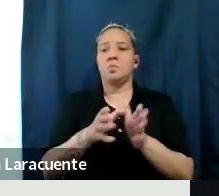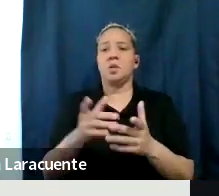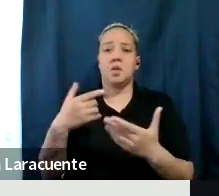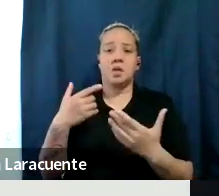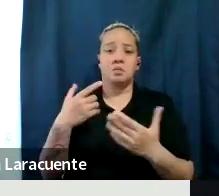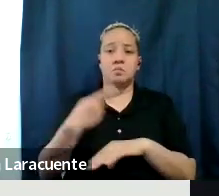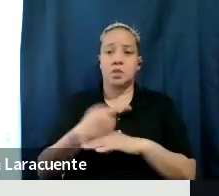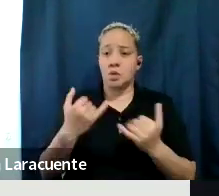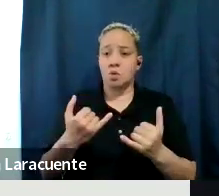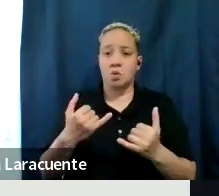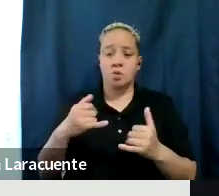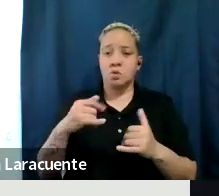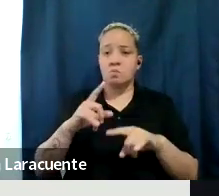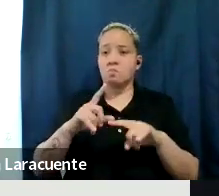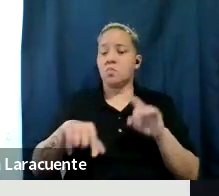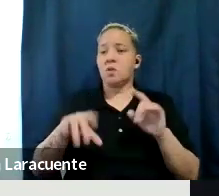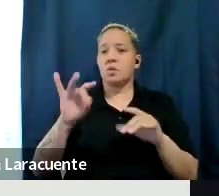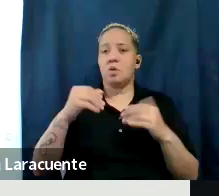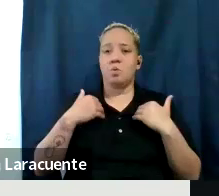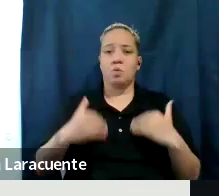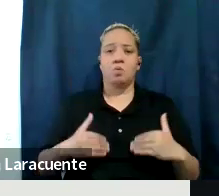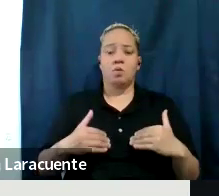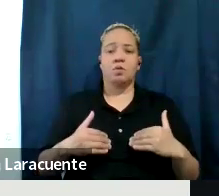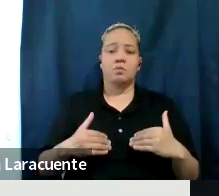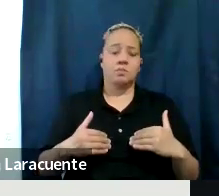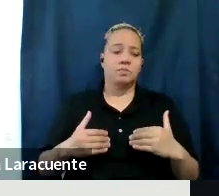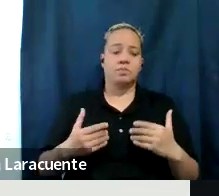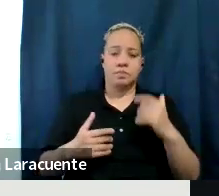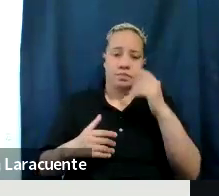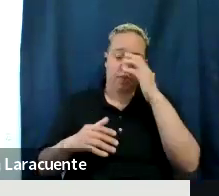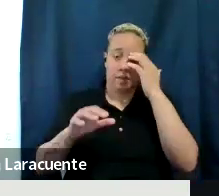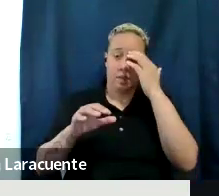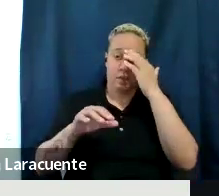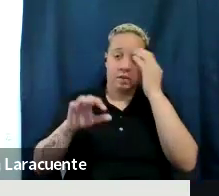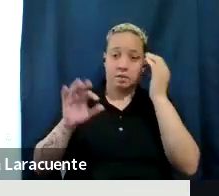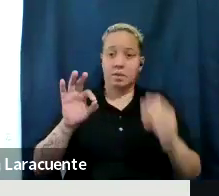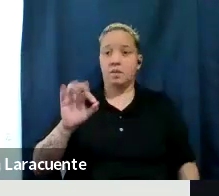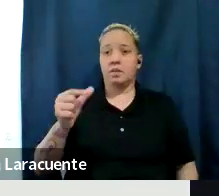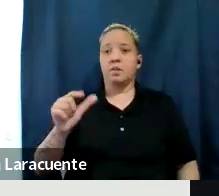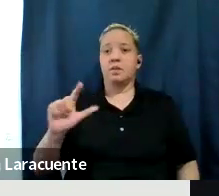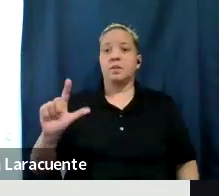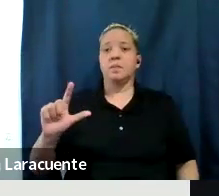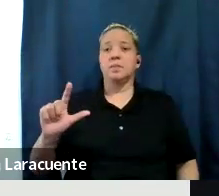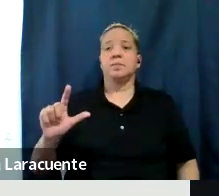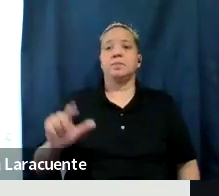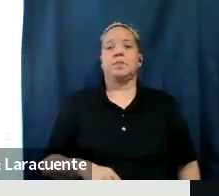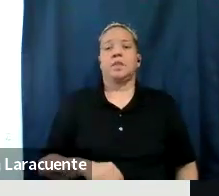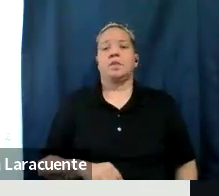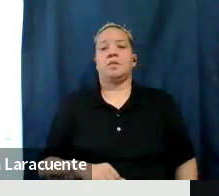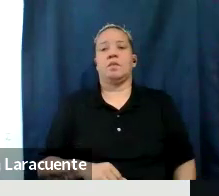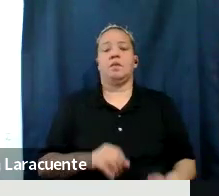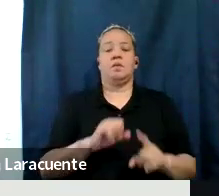no se ha podido encontrar el cuerpo, los restos de Federico García Lorca, ¿no? Ese es un asunto